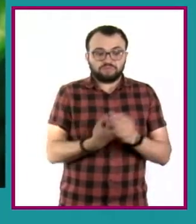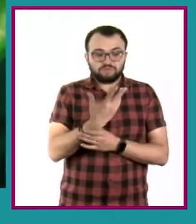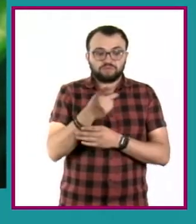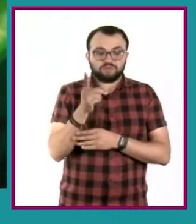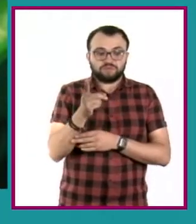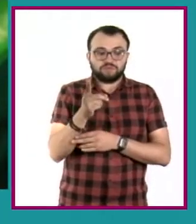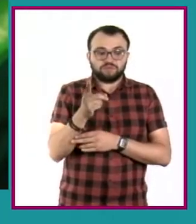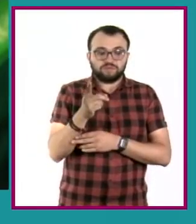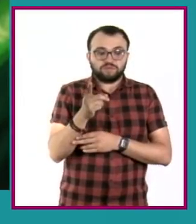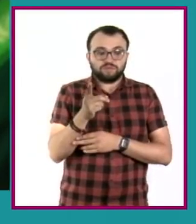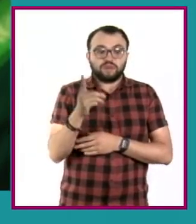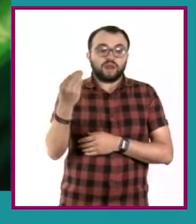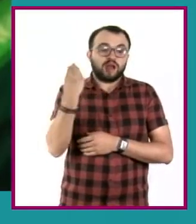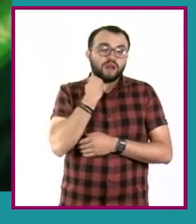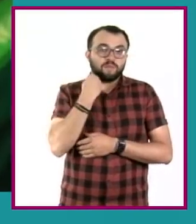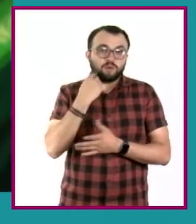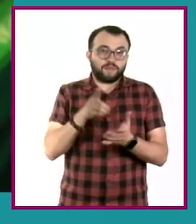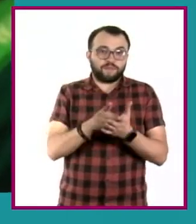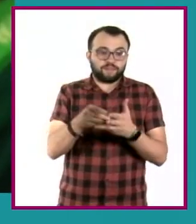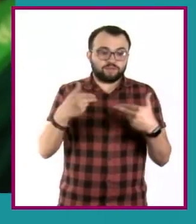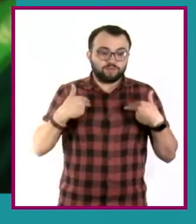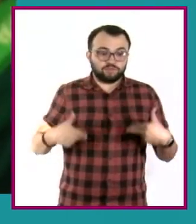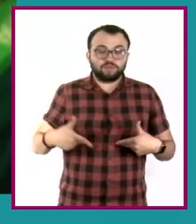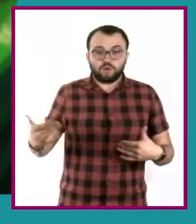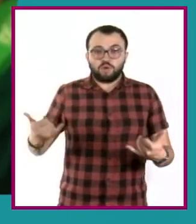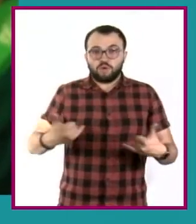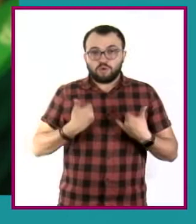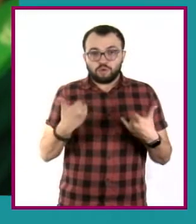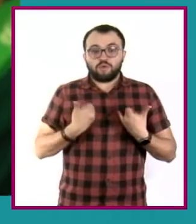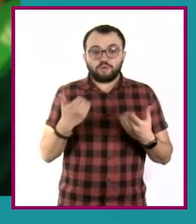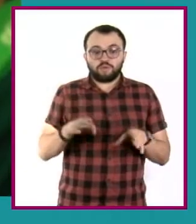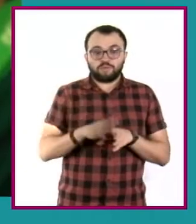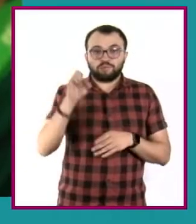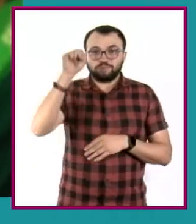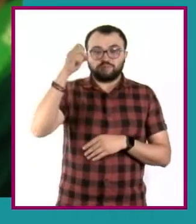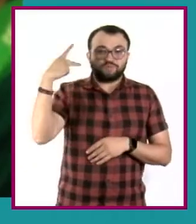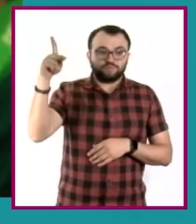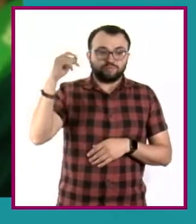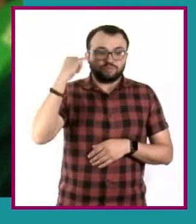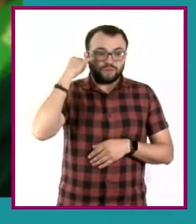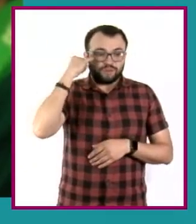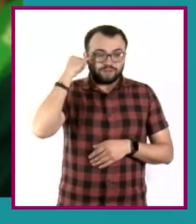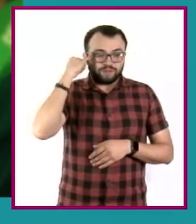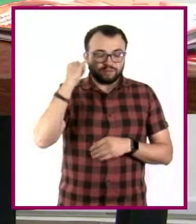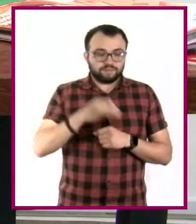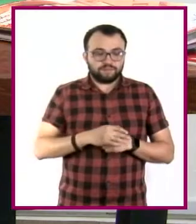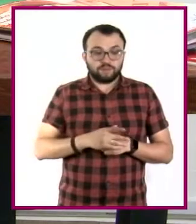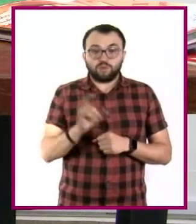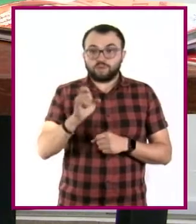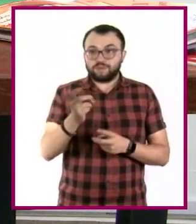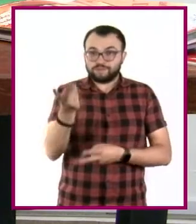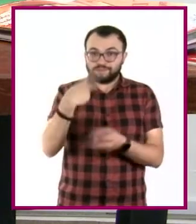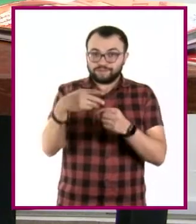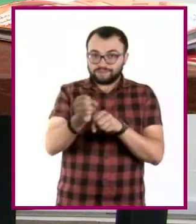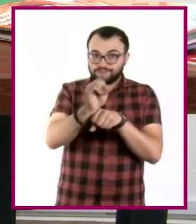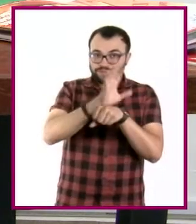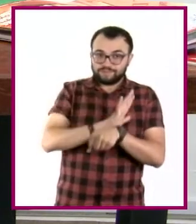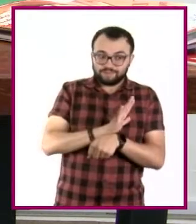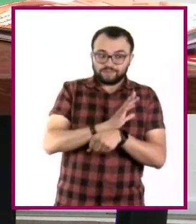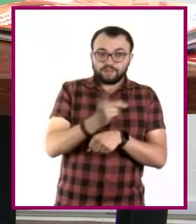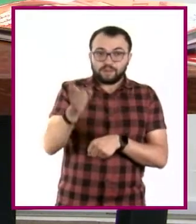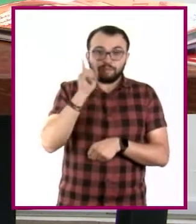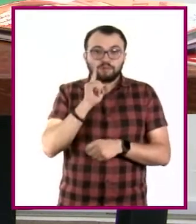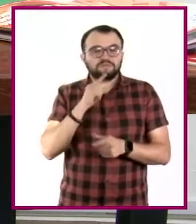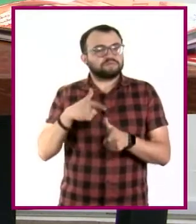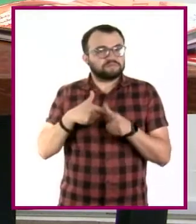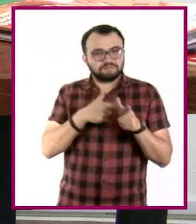Collective. Es abogada de derechos humanos y joven activista de la India. Cuando llegó la pandemia de COVID-19 a su comunidad, Bandita